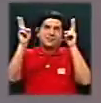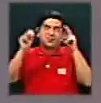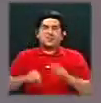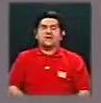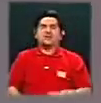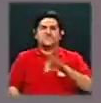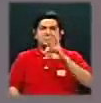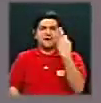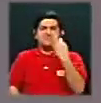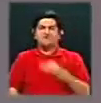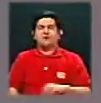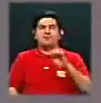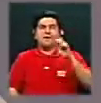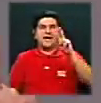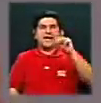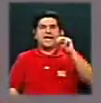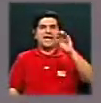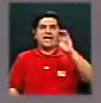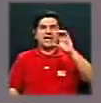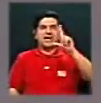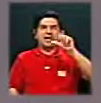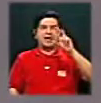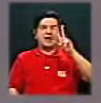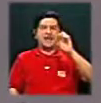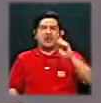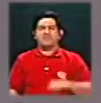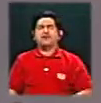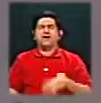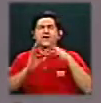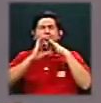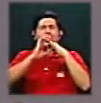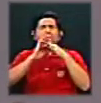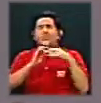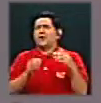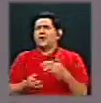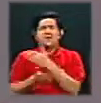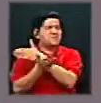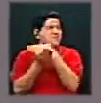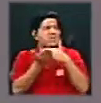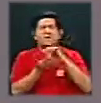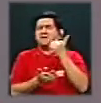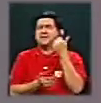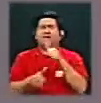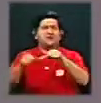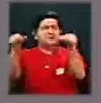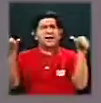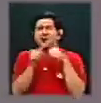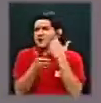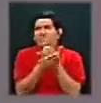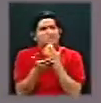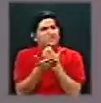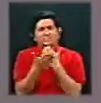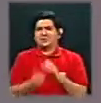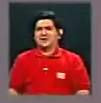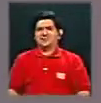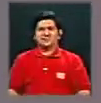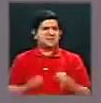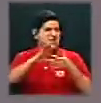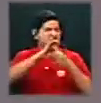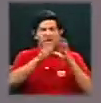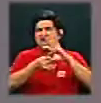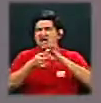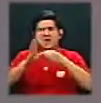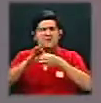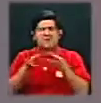de enclaves, con vínculos muy limitados con el resto de la economía, con encadenamientos